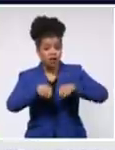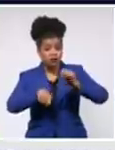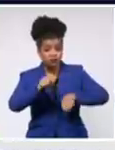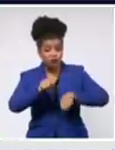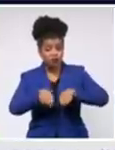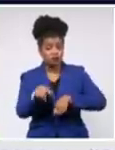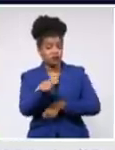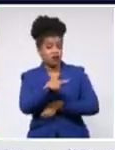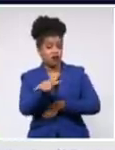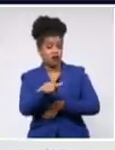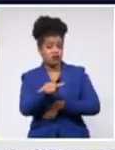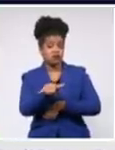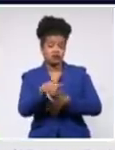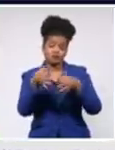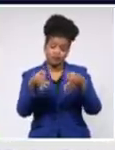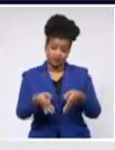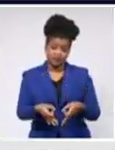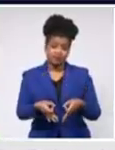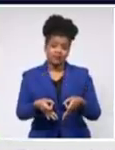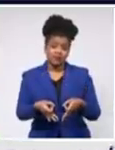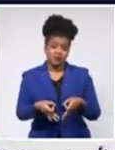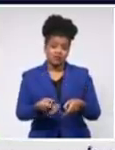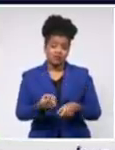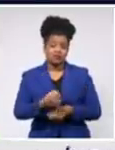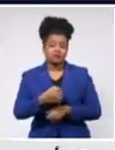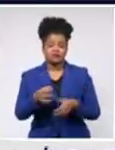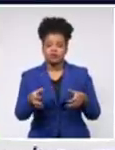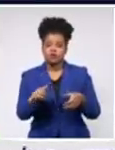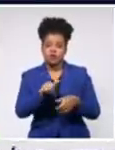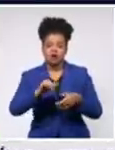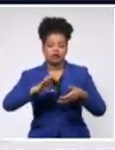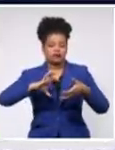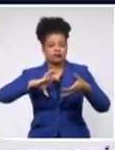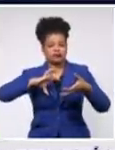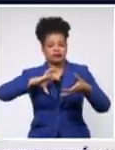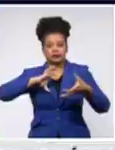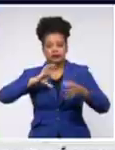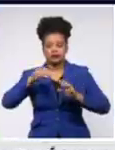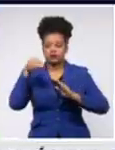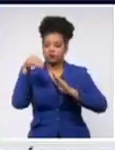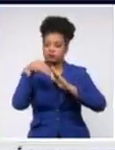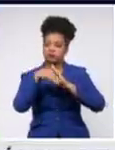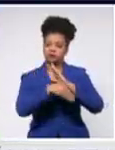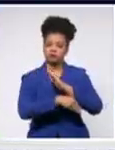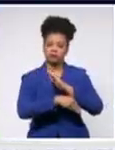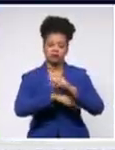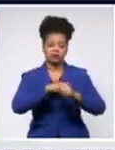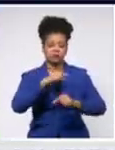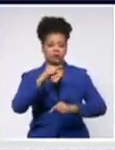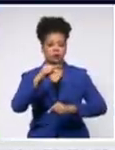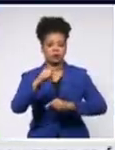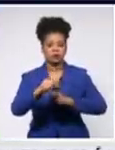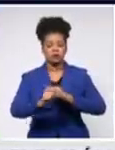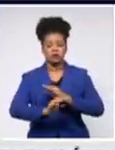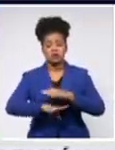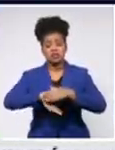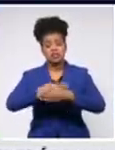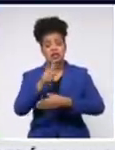y realmente presentó un grupo de complicaciones de forma tal que el día 26 de